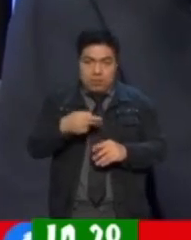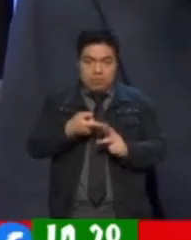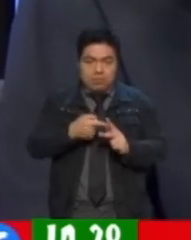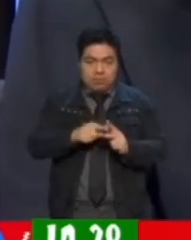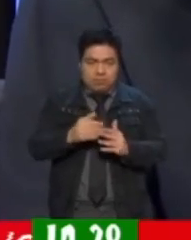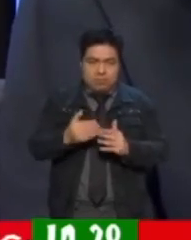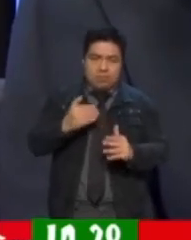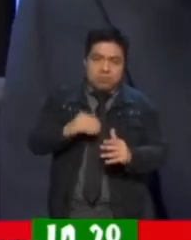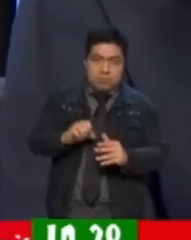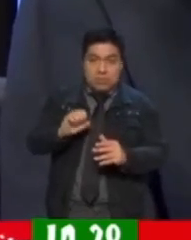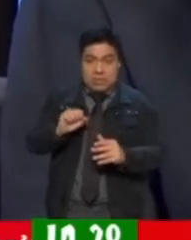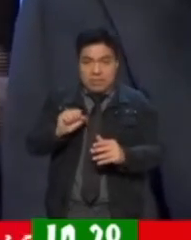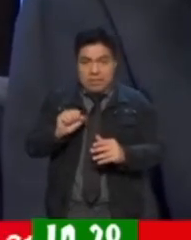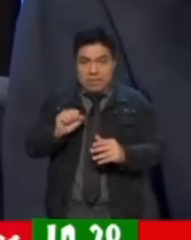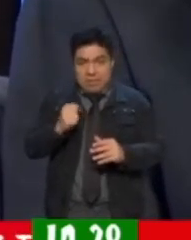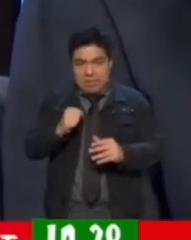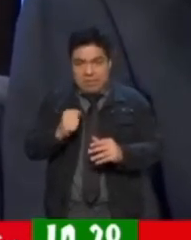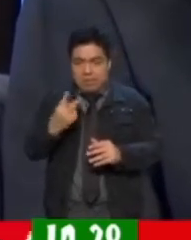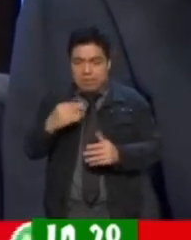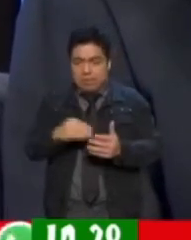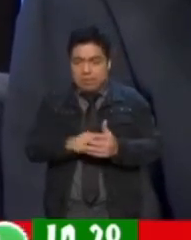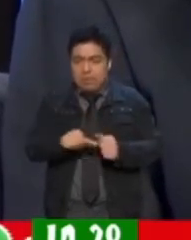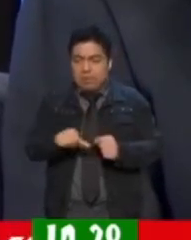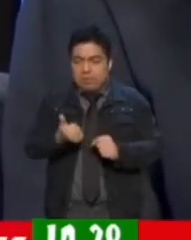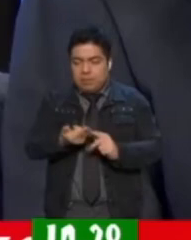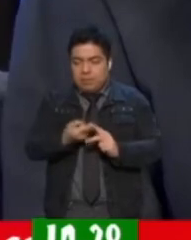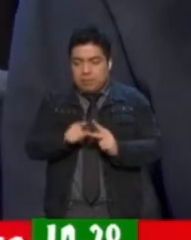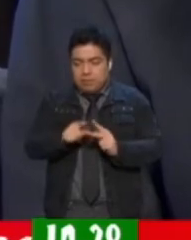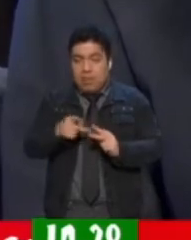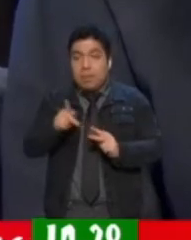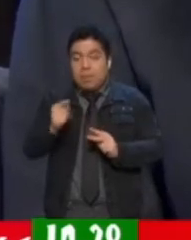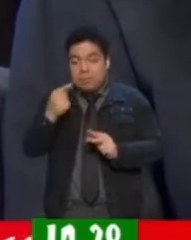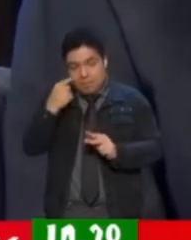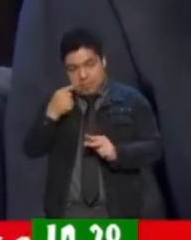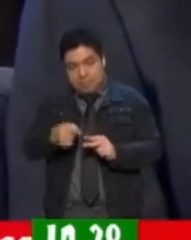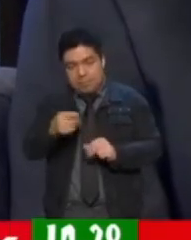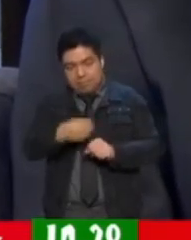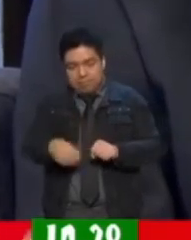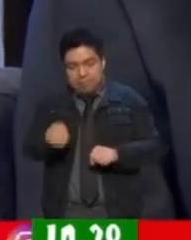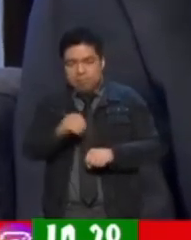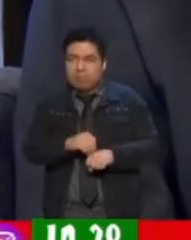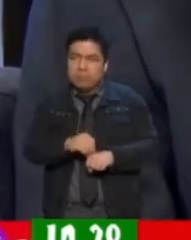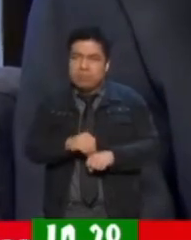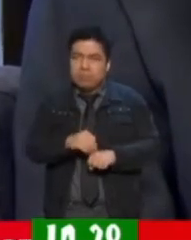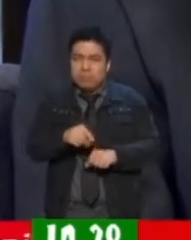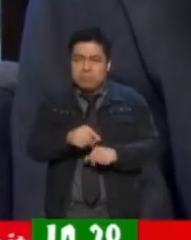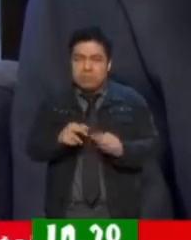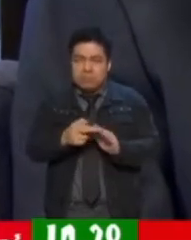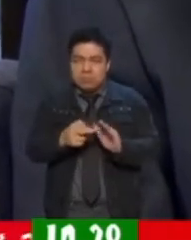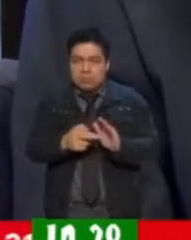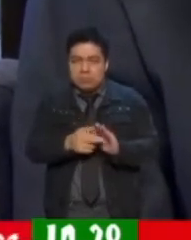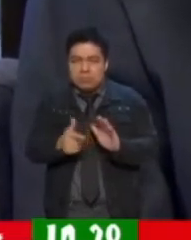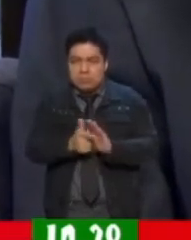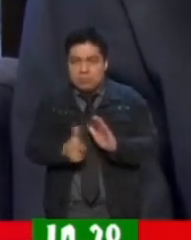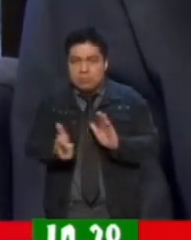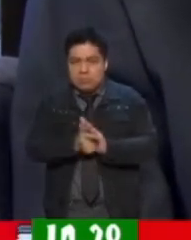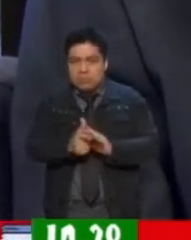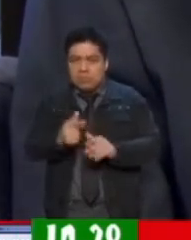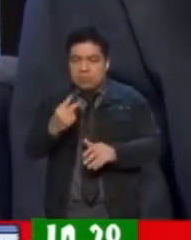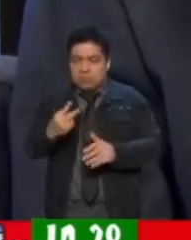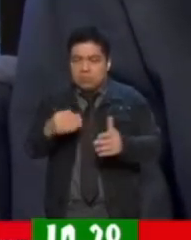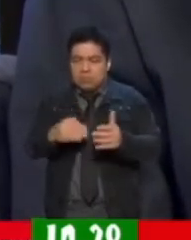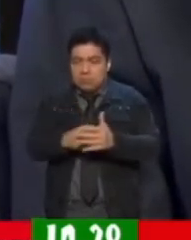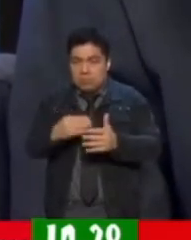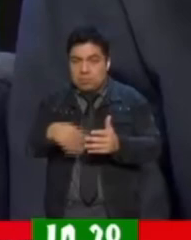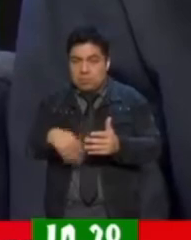el septiembre de 2011 que iniciamos los servicios. Pero esta figura se creó en la reforma del Código Fiscal de la Federación en